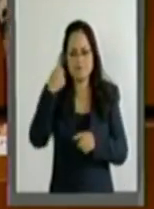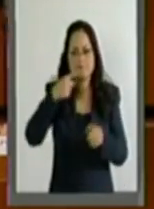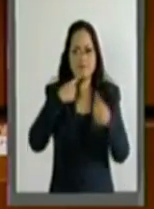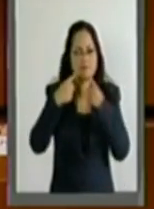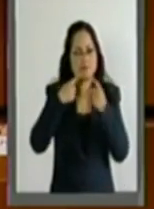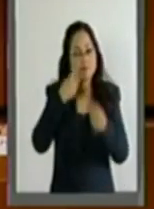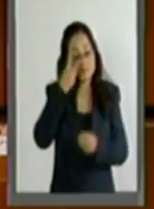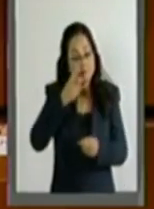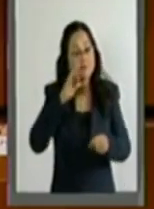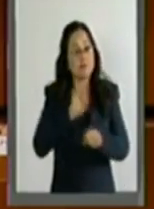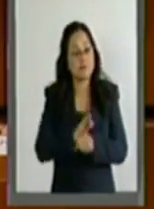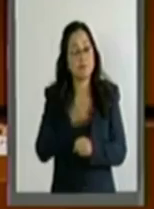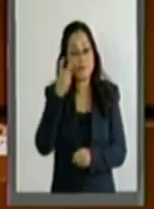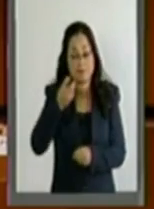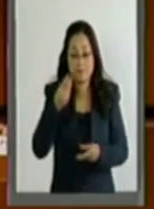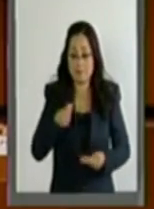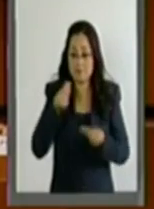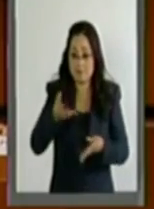Y porque lo privilegiamos,